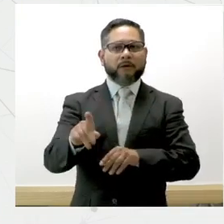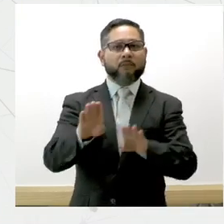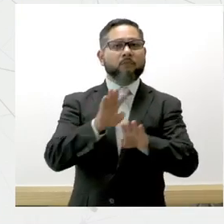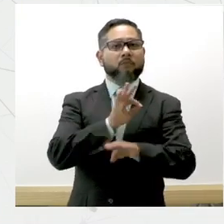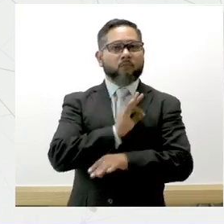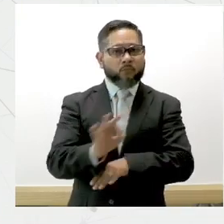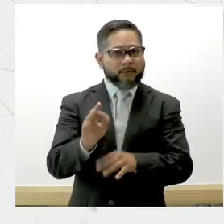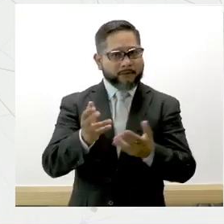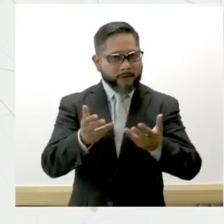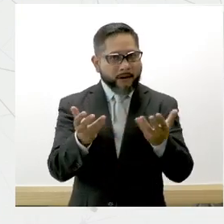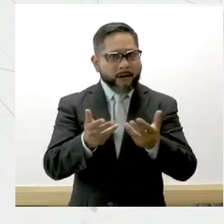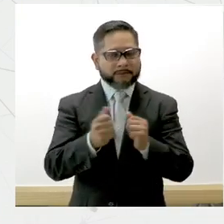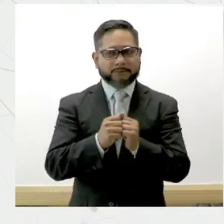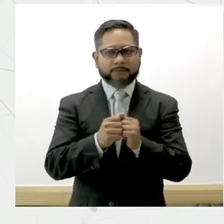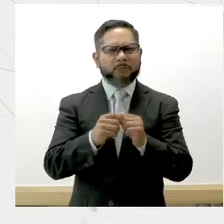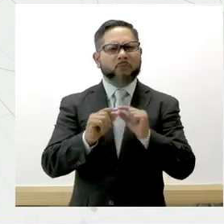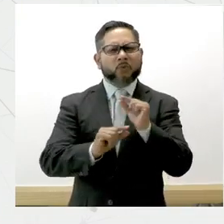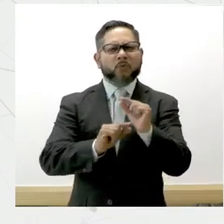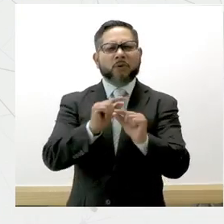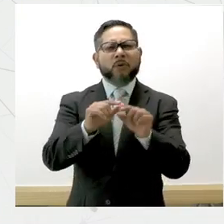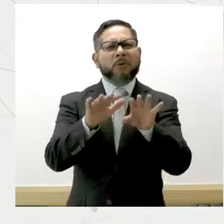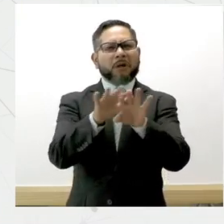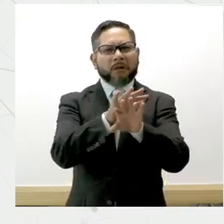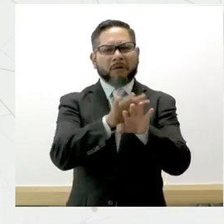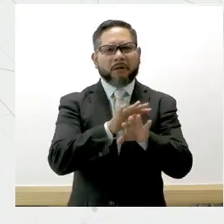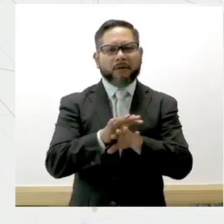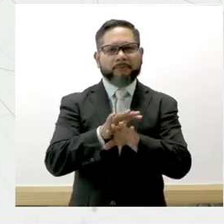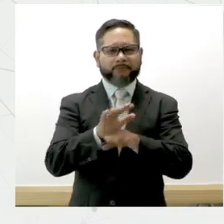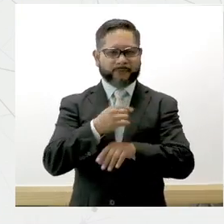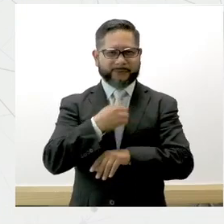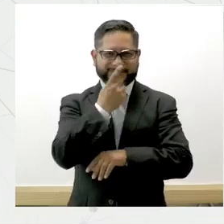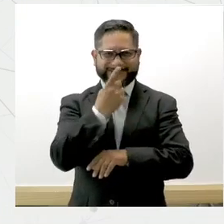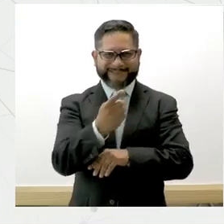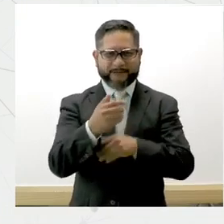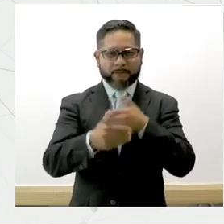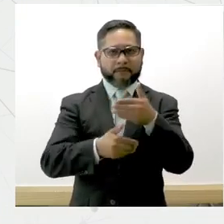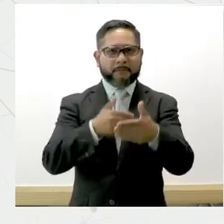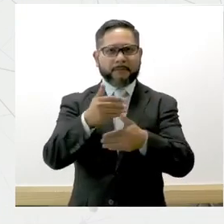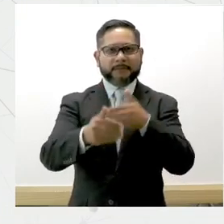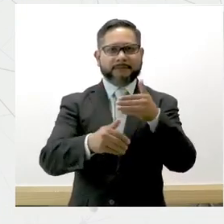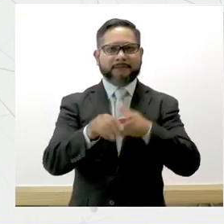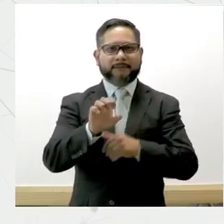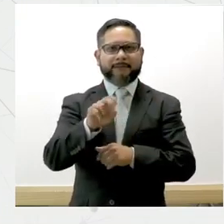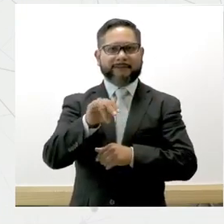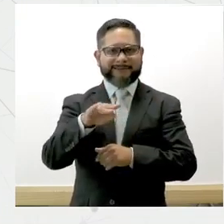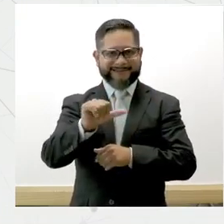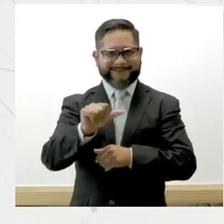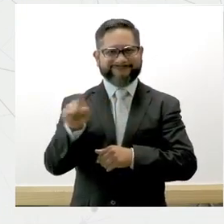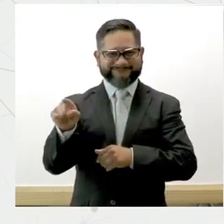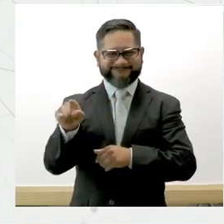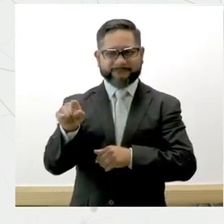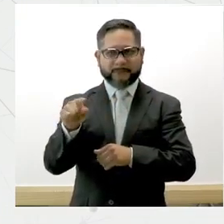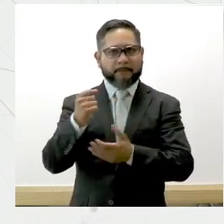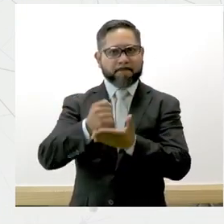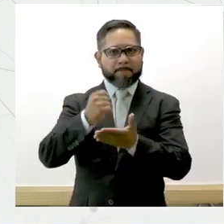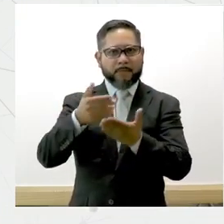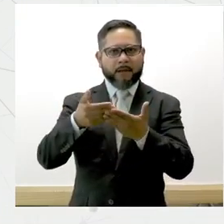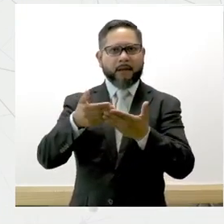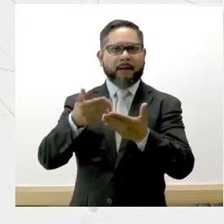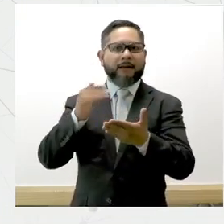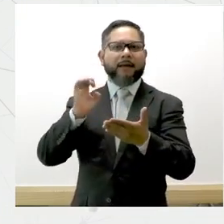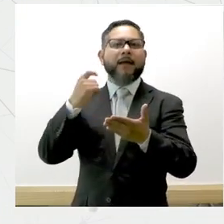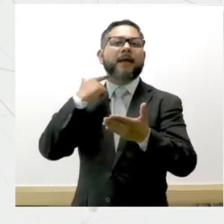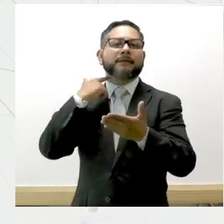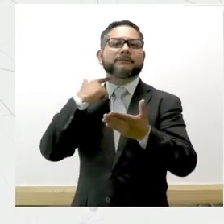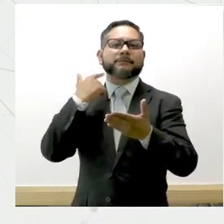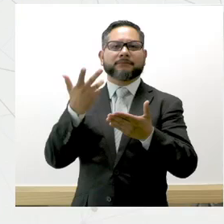podemos ir haciendo poco a poco y también, como digo, los pasos que se siguen con la ENIA, pero que, como digo, fue aprobada por el anterior ministro y ahora, bueno, pues